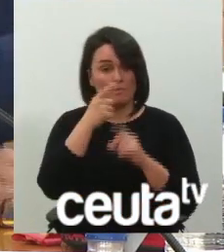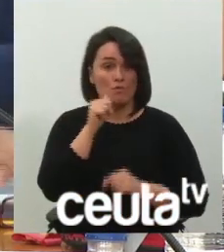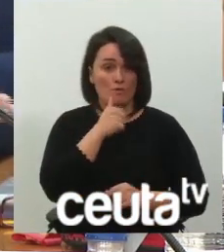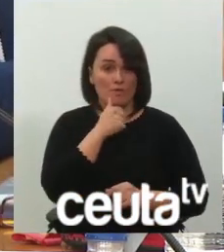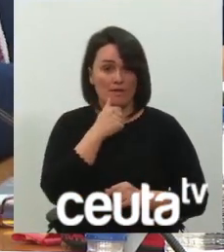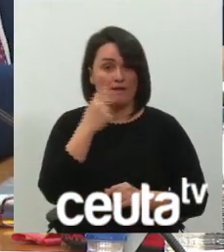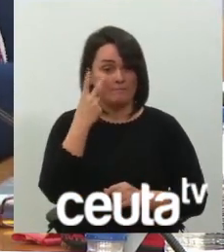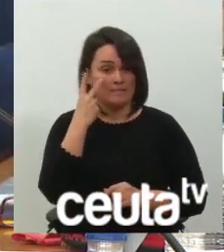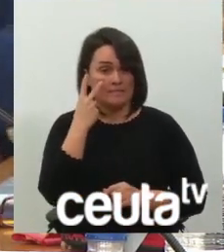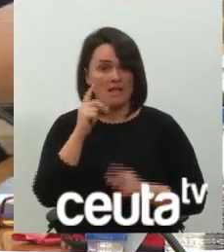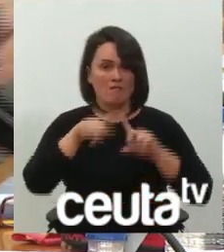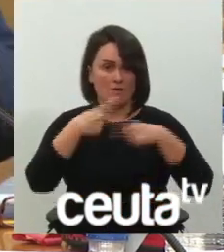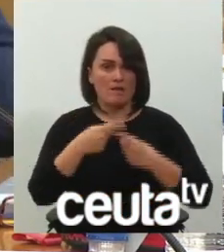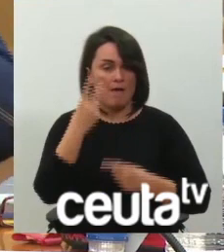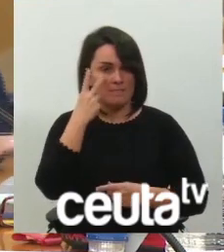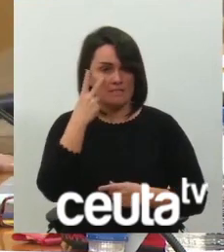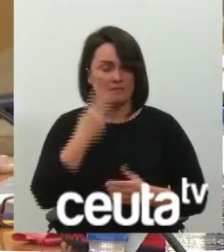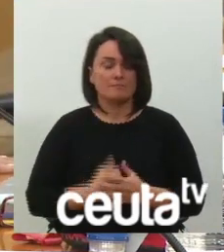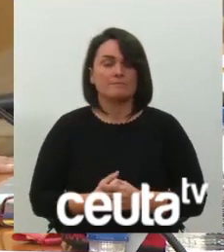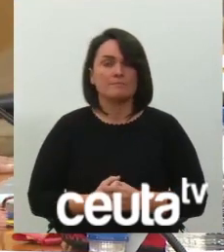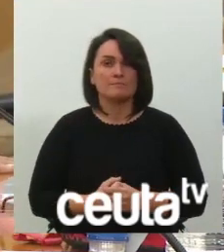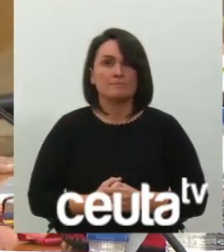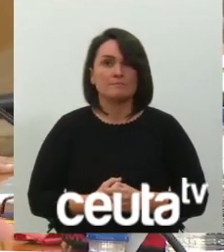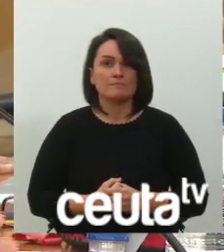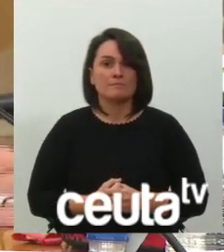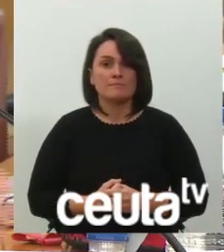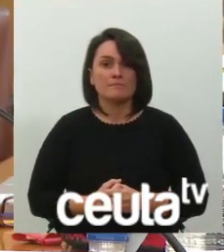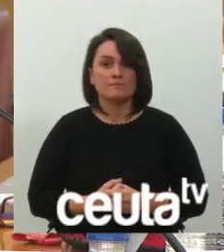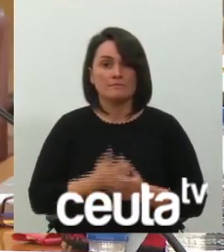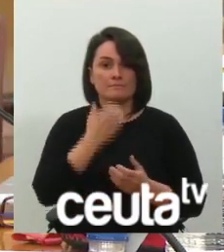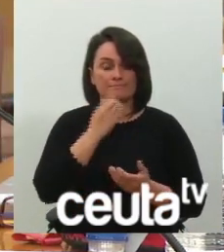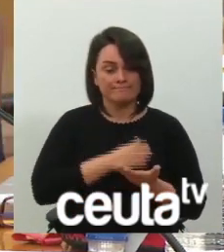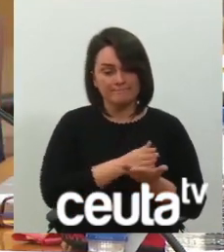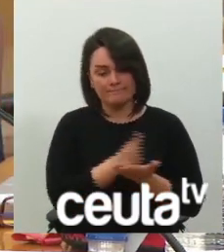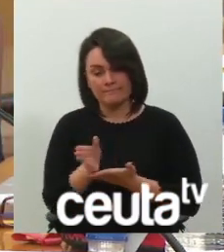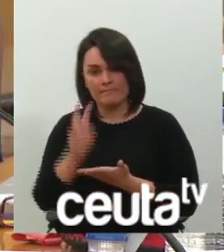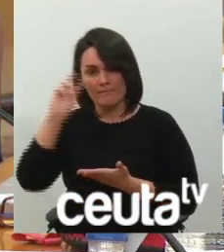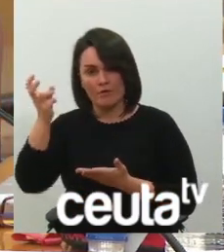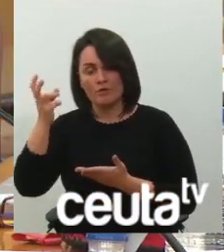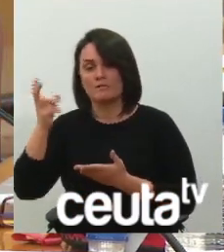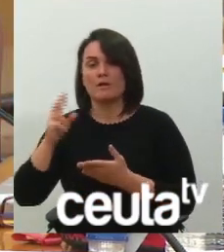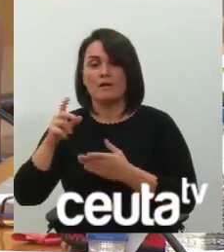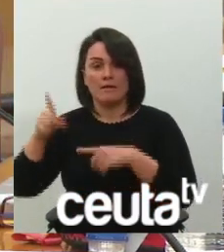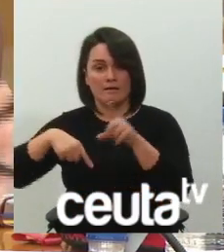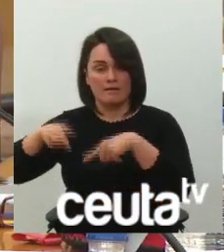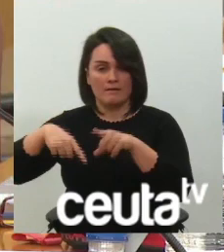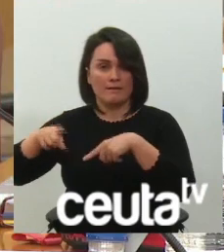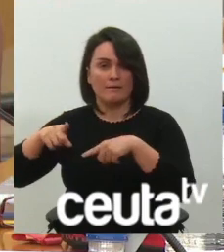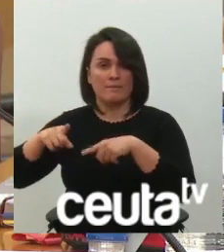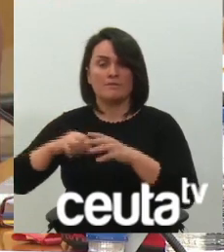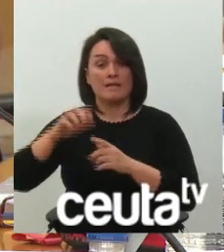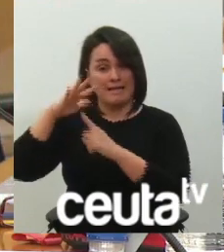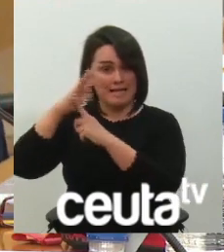si nos fijamos en la otra vía de comunicación con la península que es el helicóptero estos útiles de la